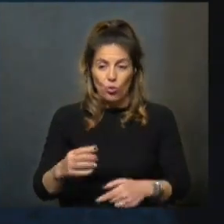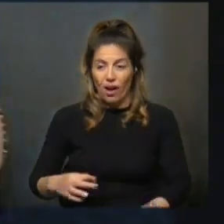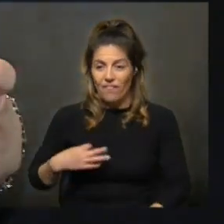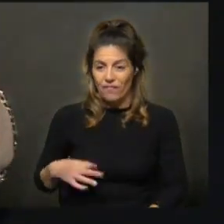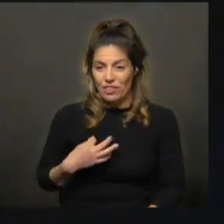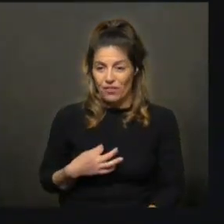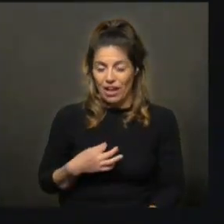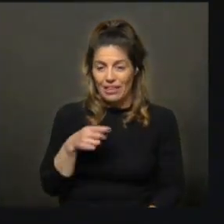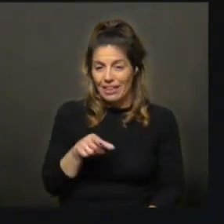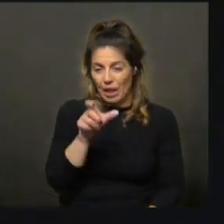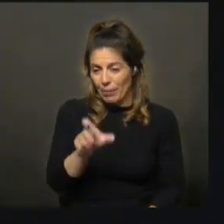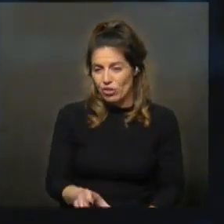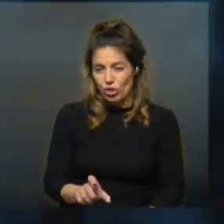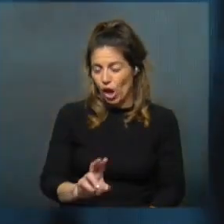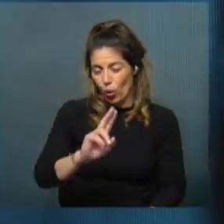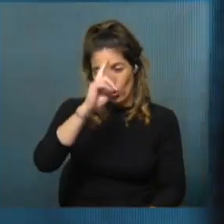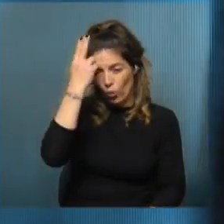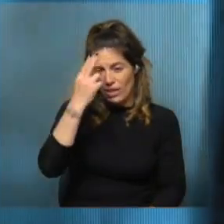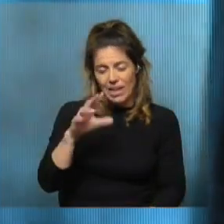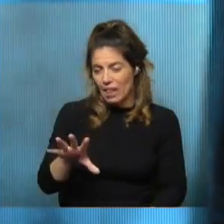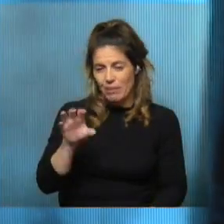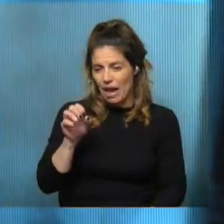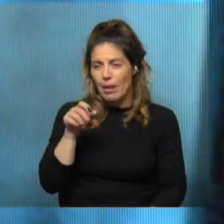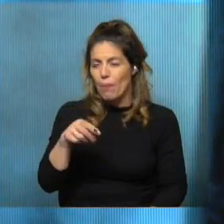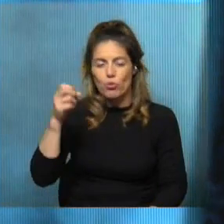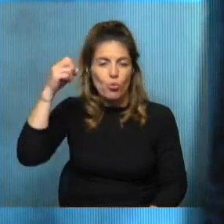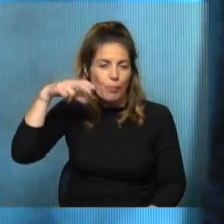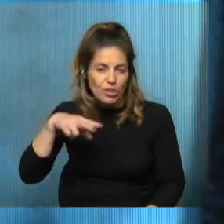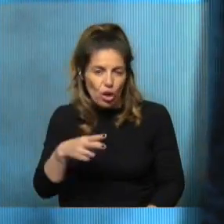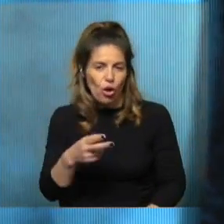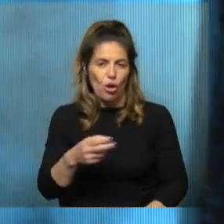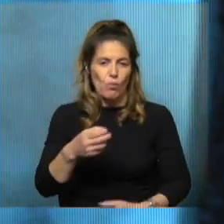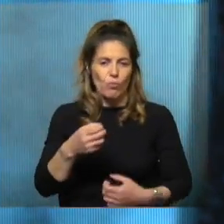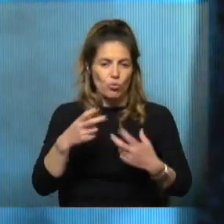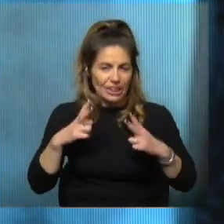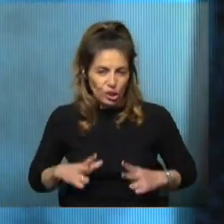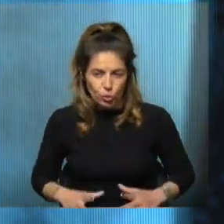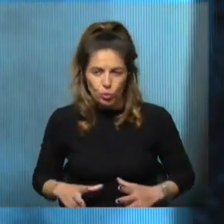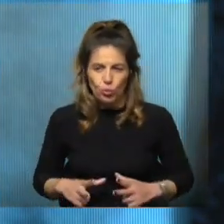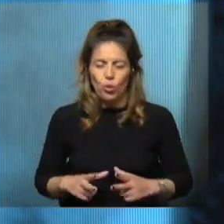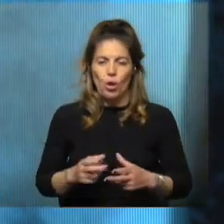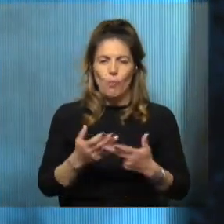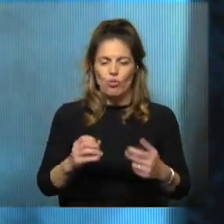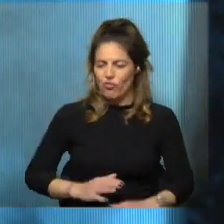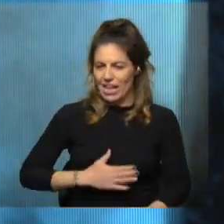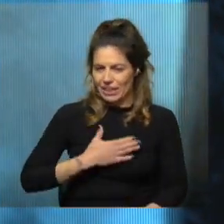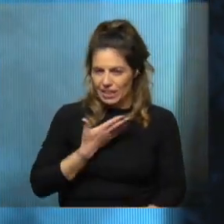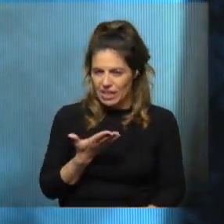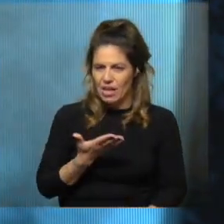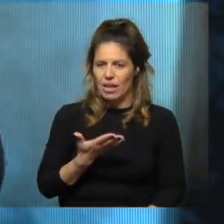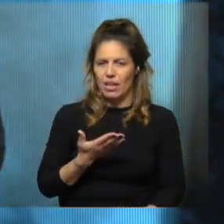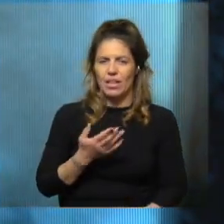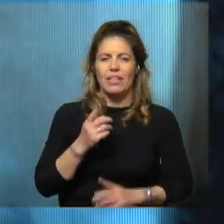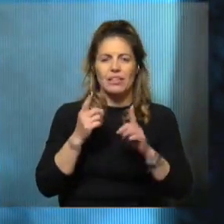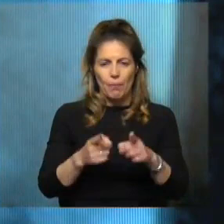me parece completamente admirable por su postura por su su aplomo por su valentía y